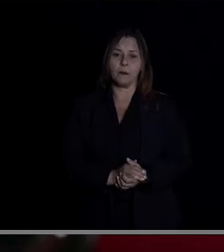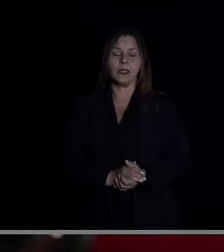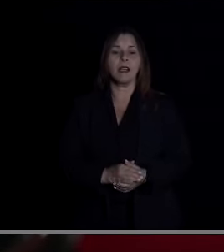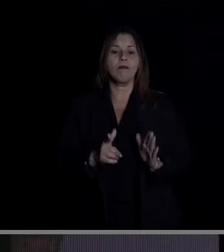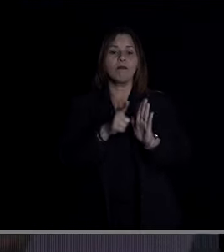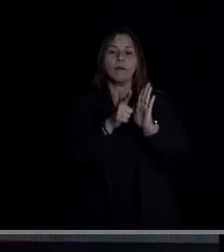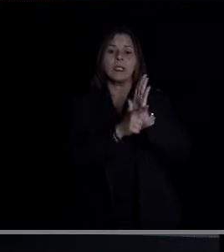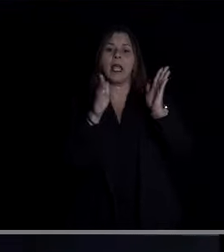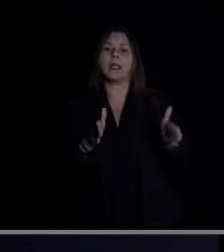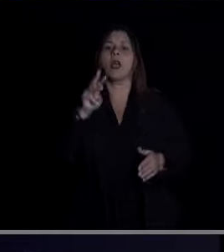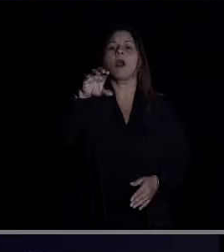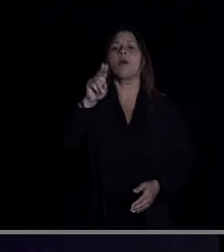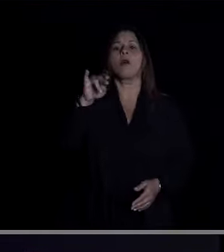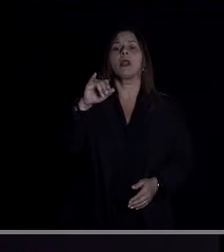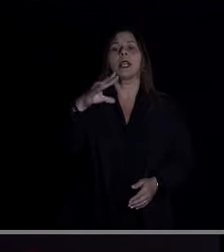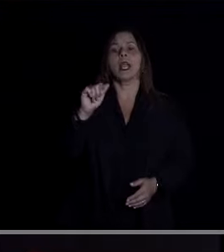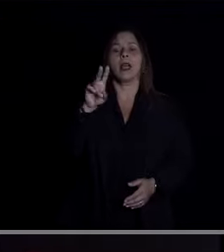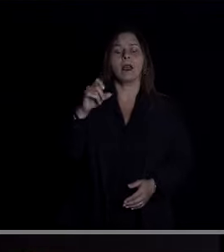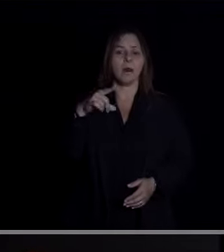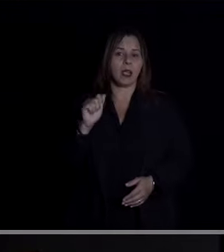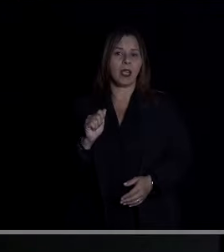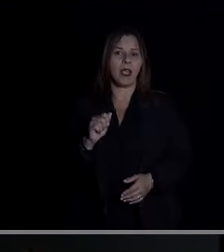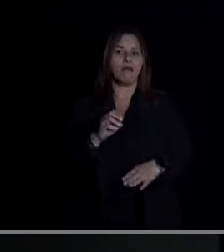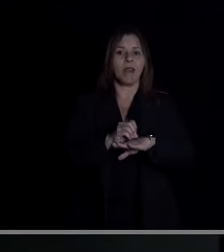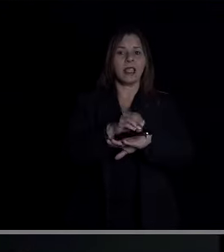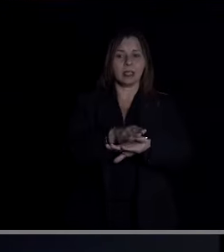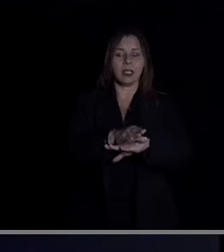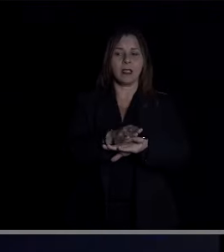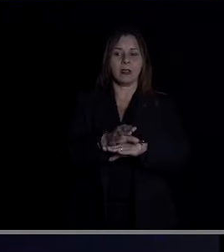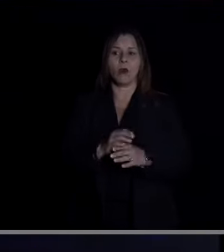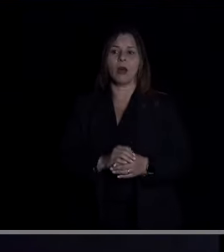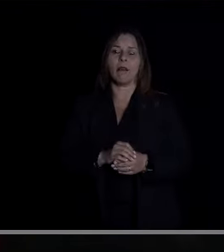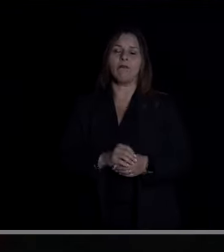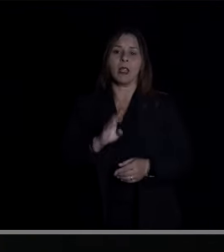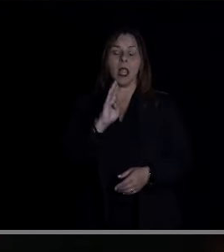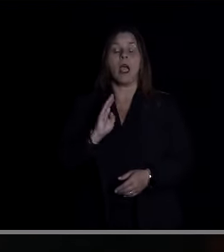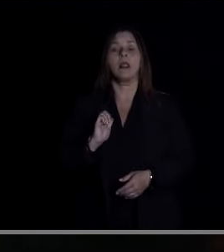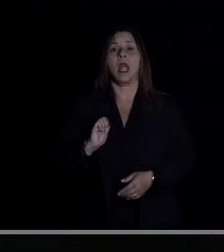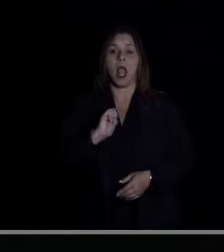Licenciada Mónica Vega Conde, asesor ejecutiva del alcalde.